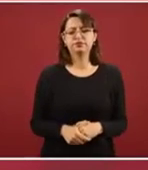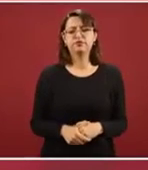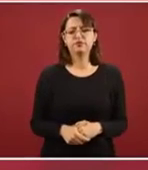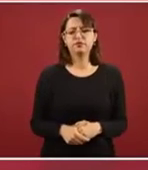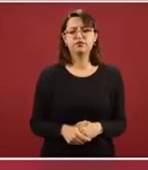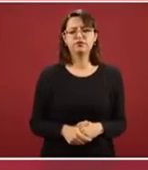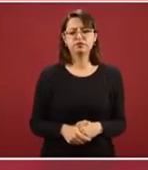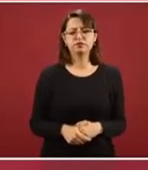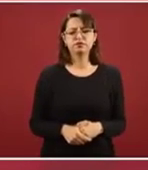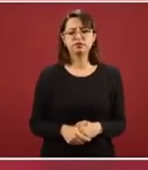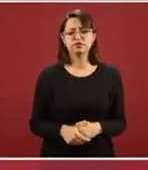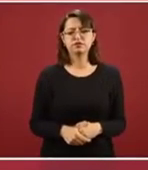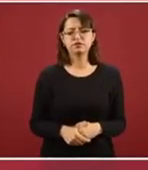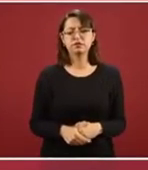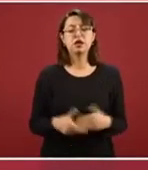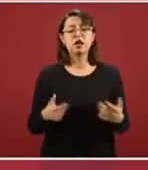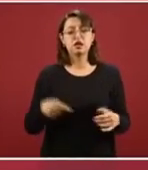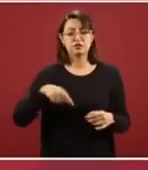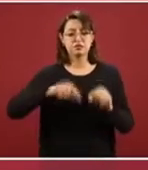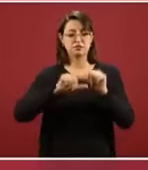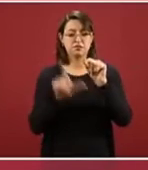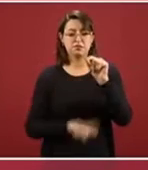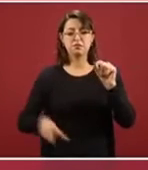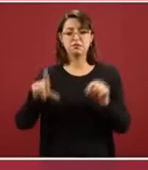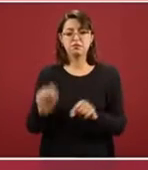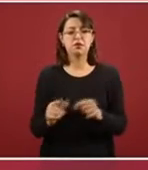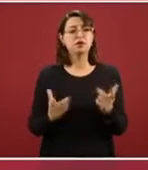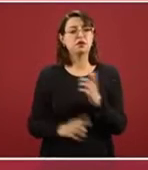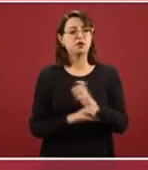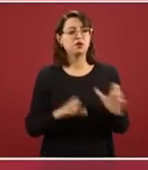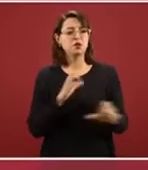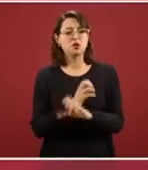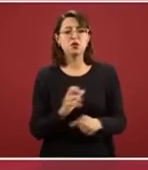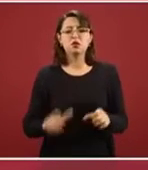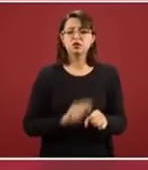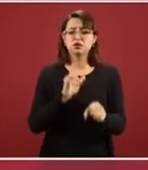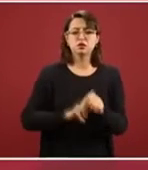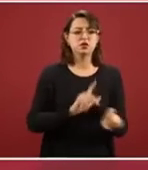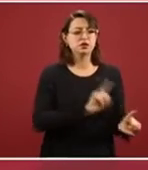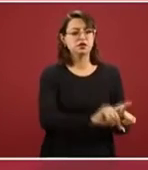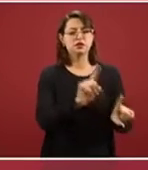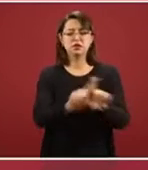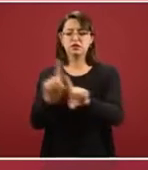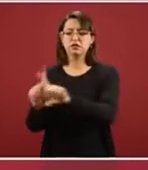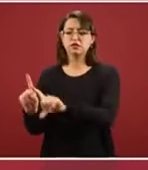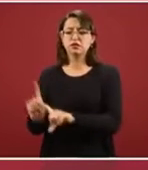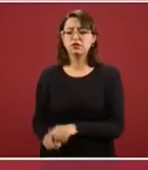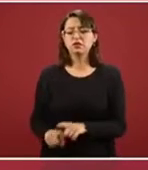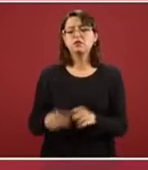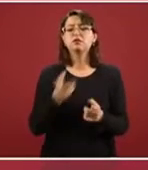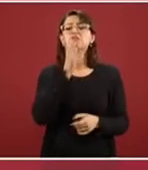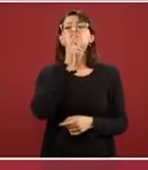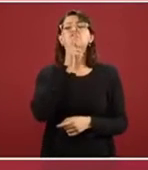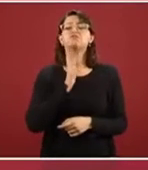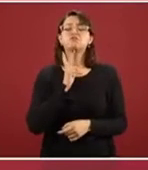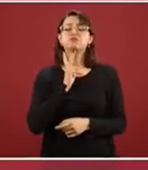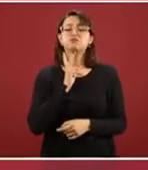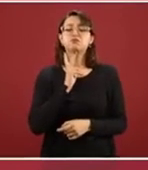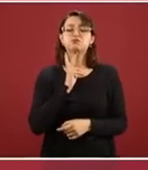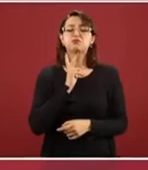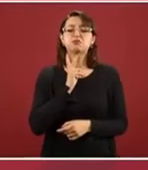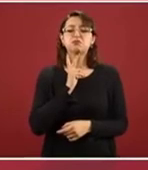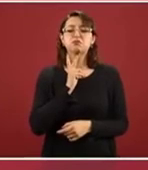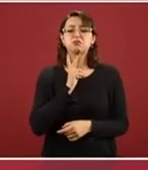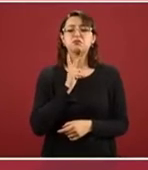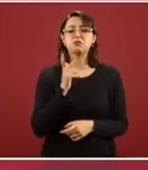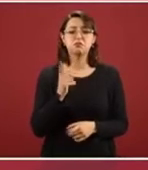de explotación de recursos naturales en el caso de la industria petrolera